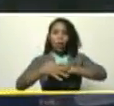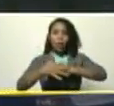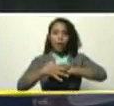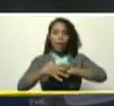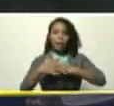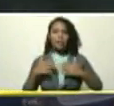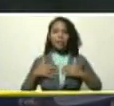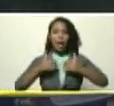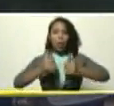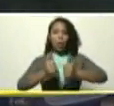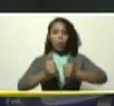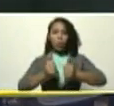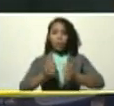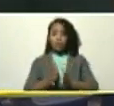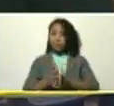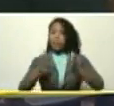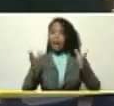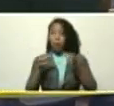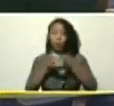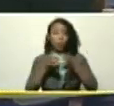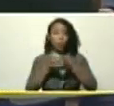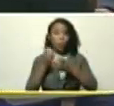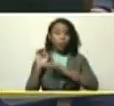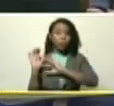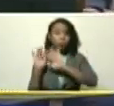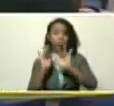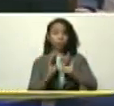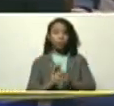la salud, una gran delegación.